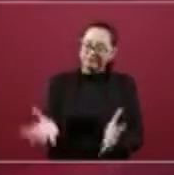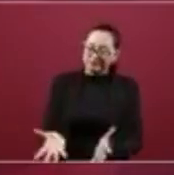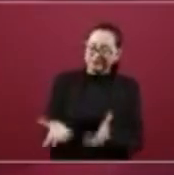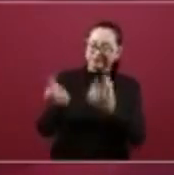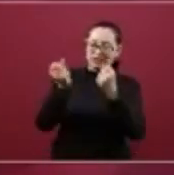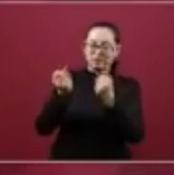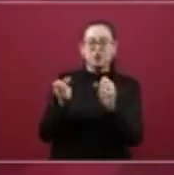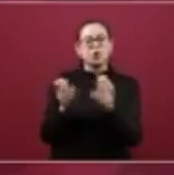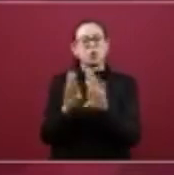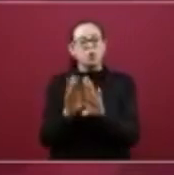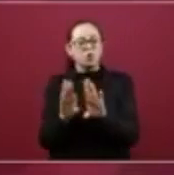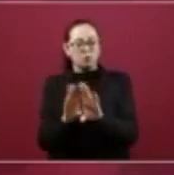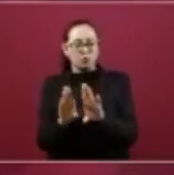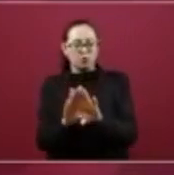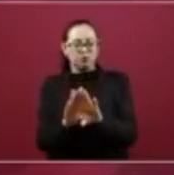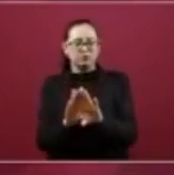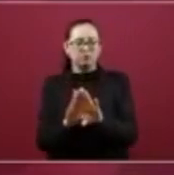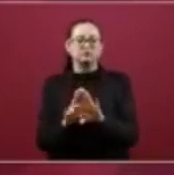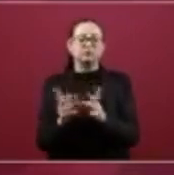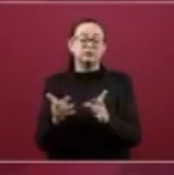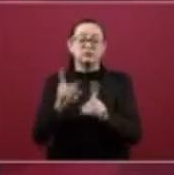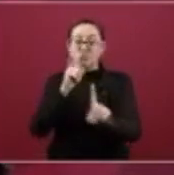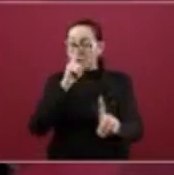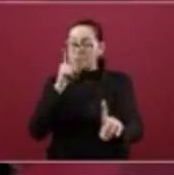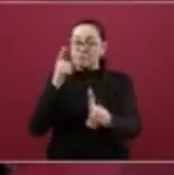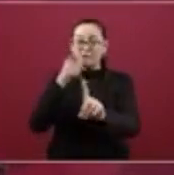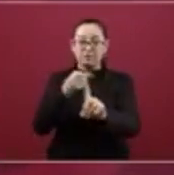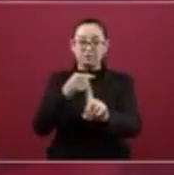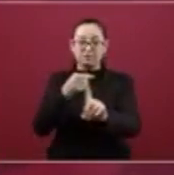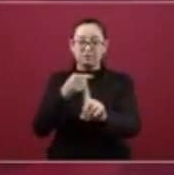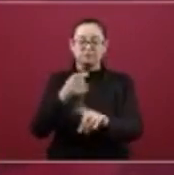Porque ese es el objetivo.